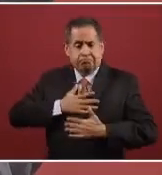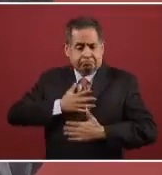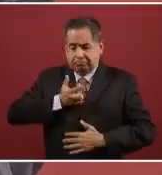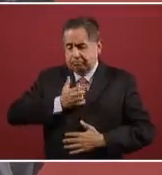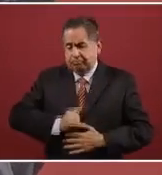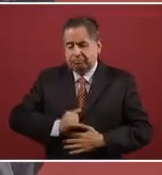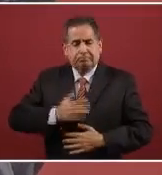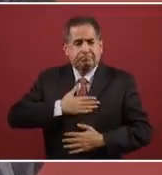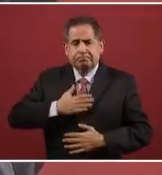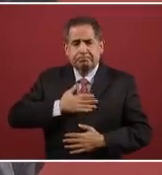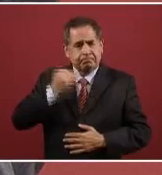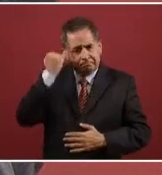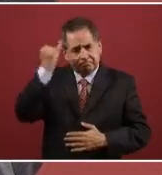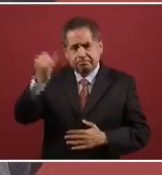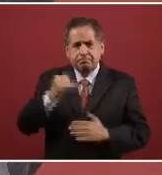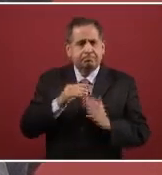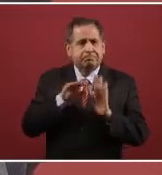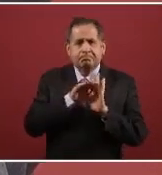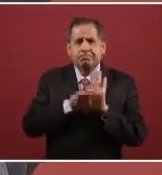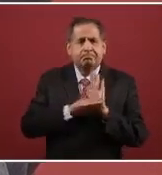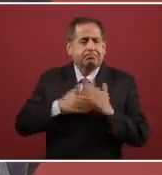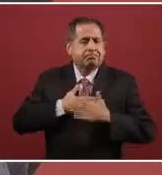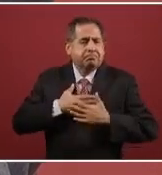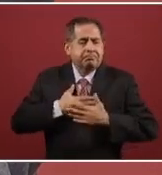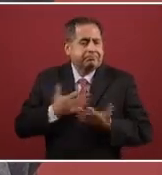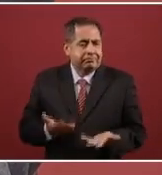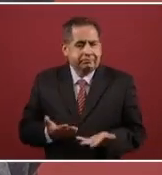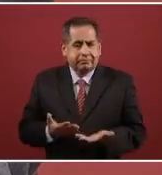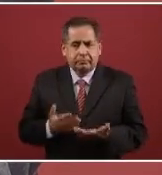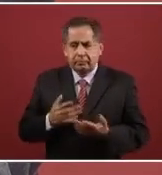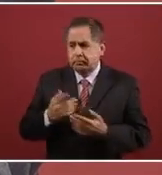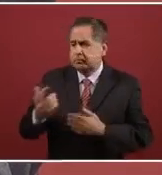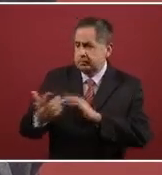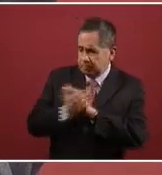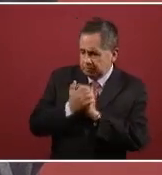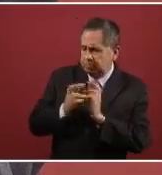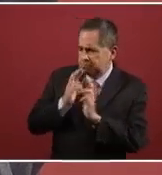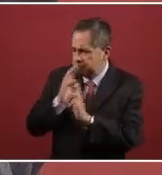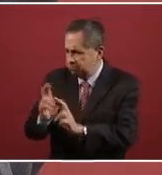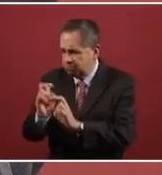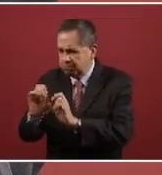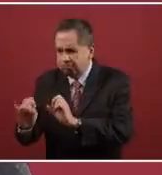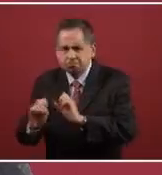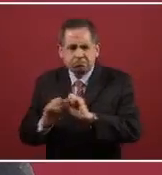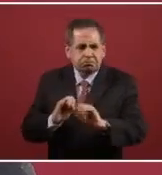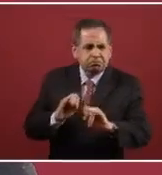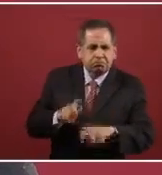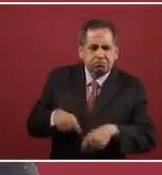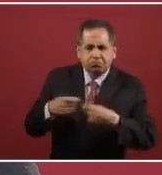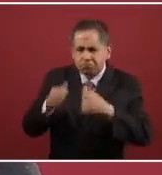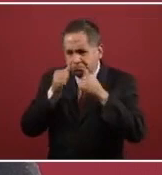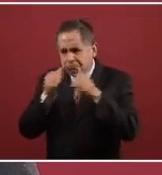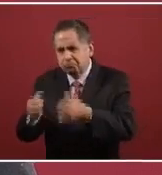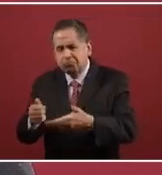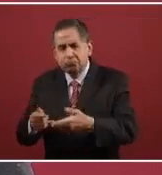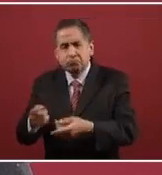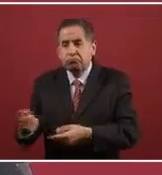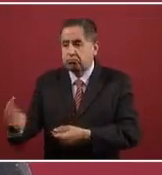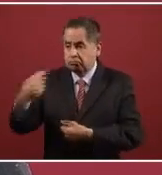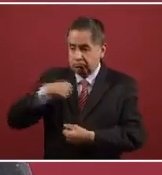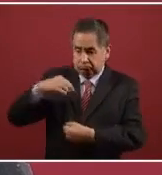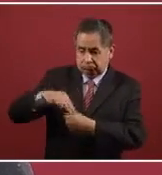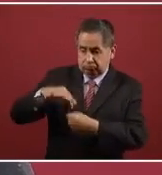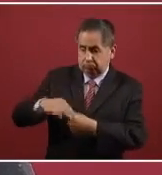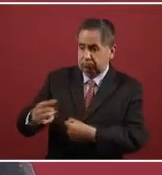principios, es responderle a la gente que nos dio su